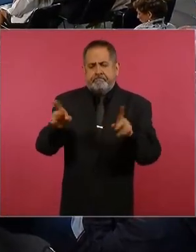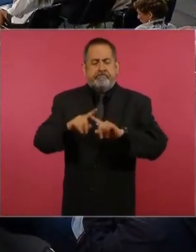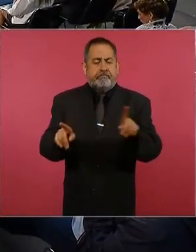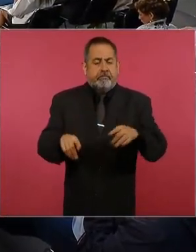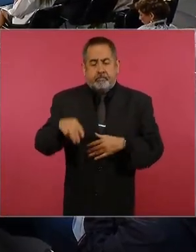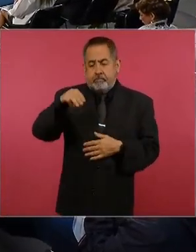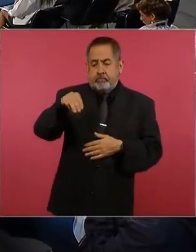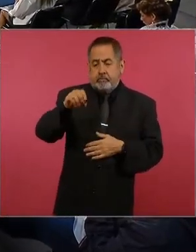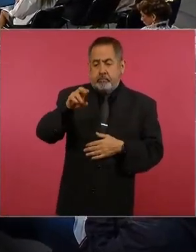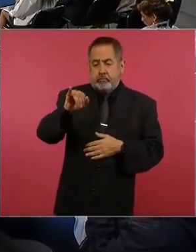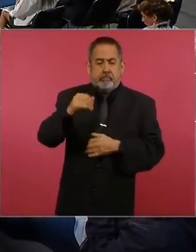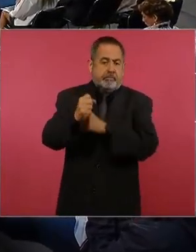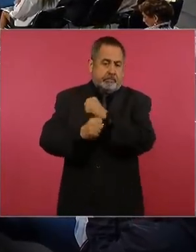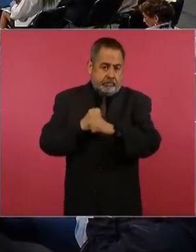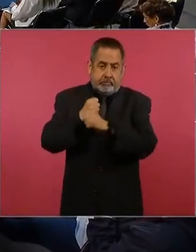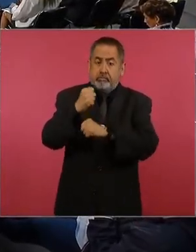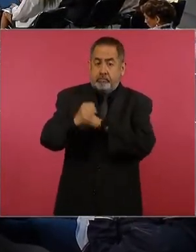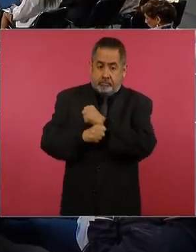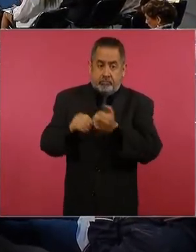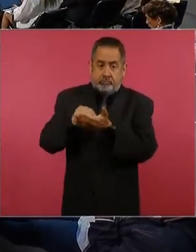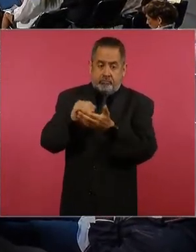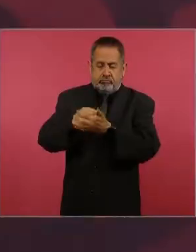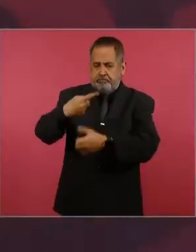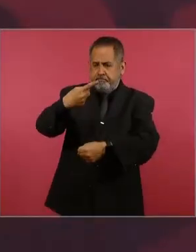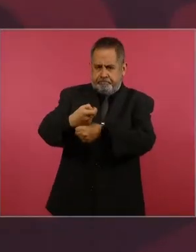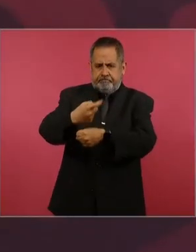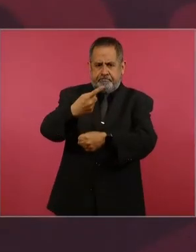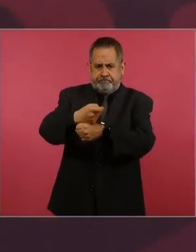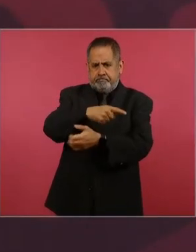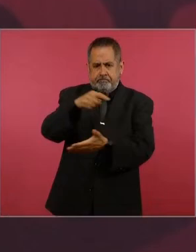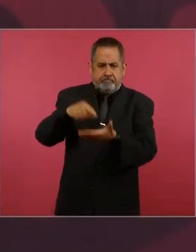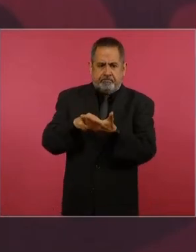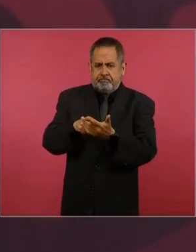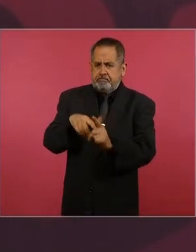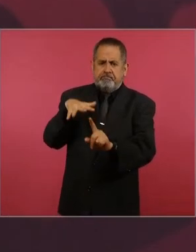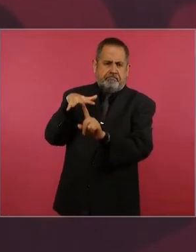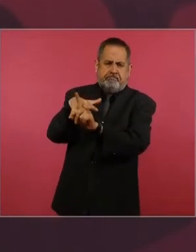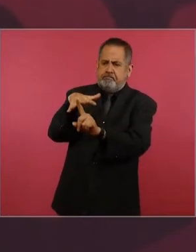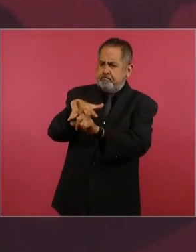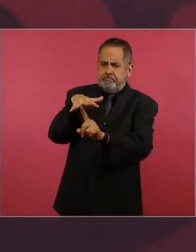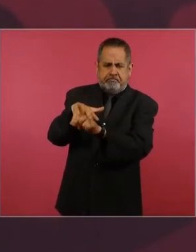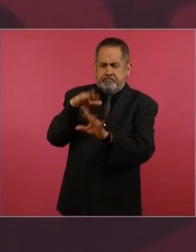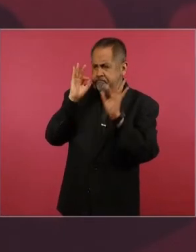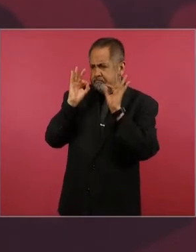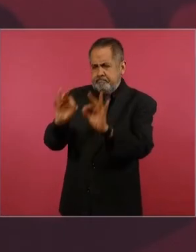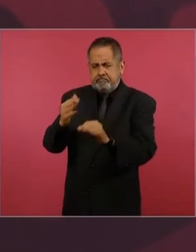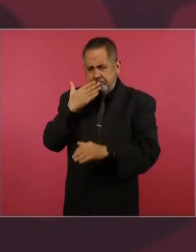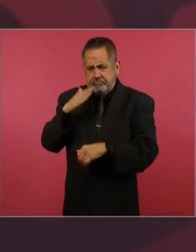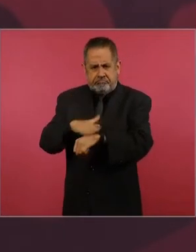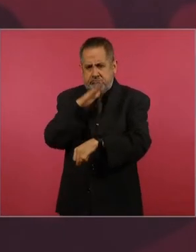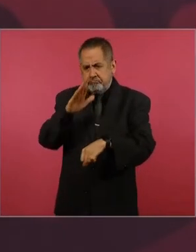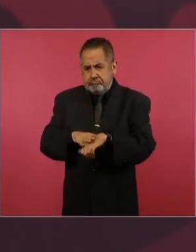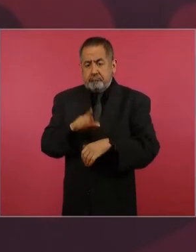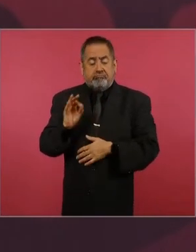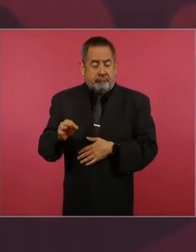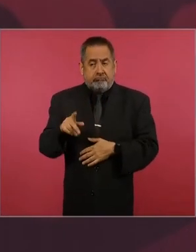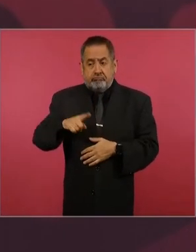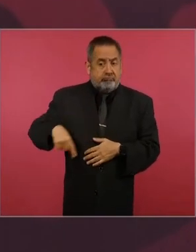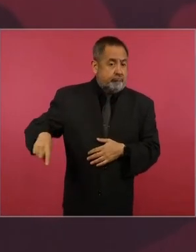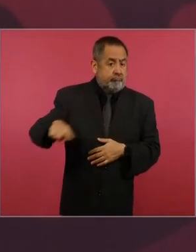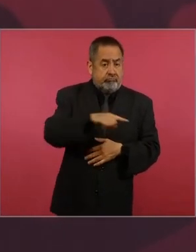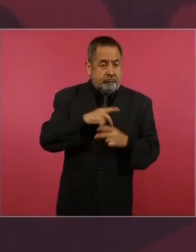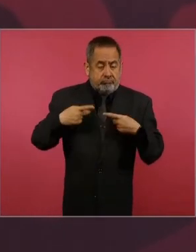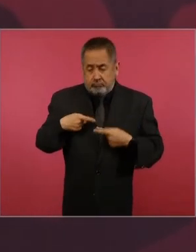Modi ya lleva tiempo estando en primer lugar, tiene muy buena